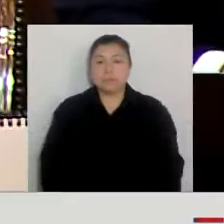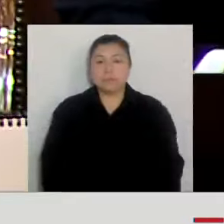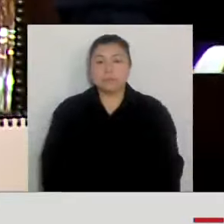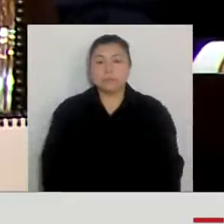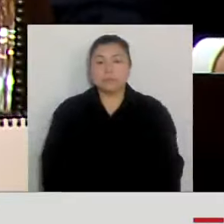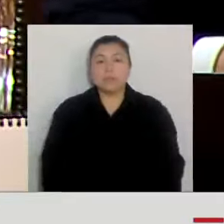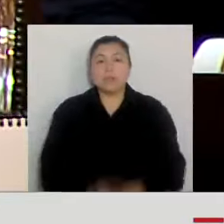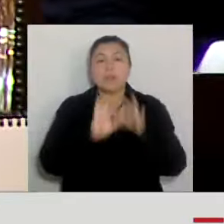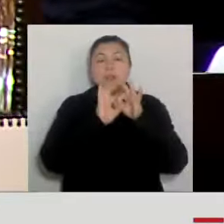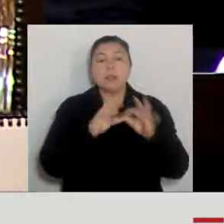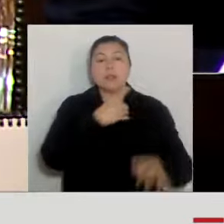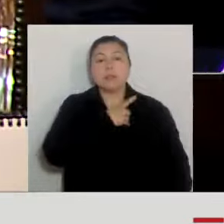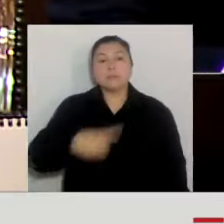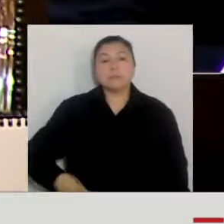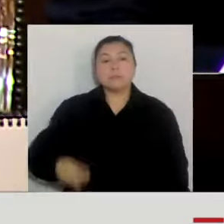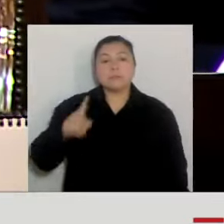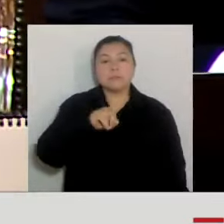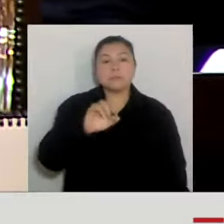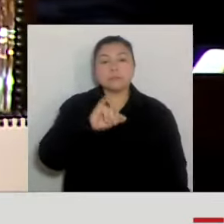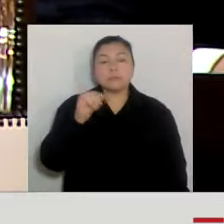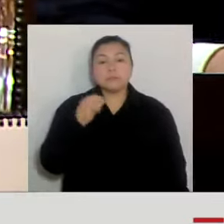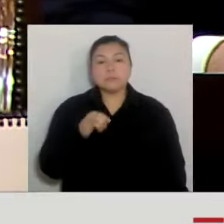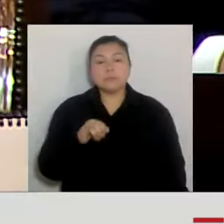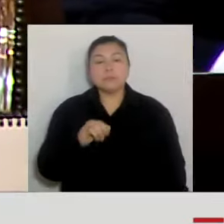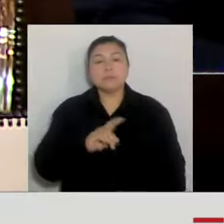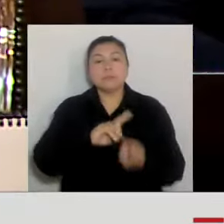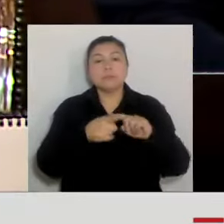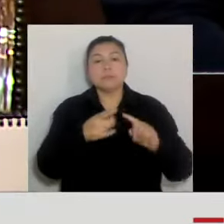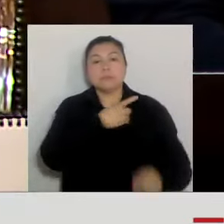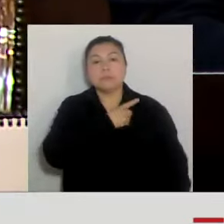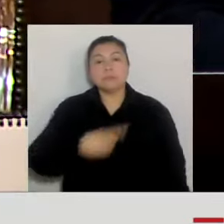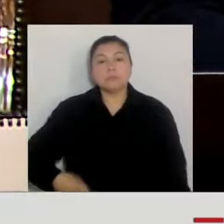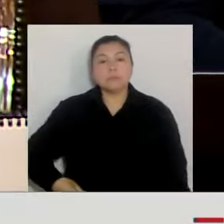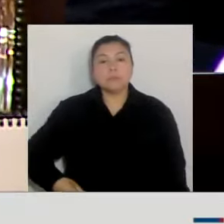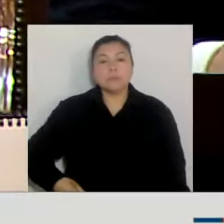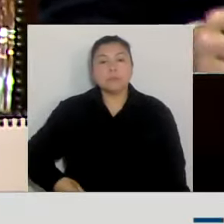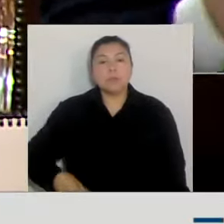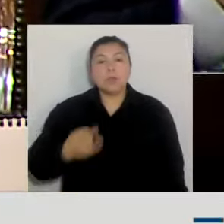gracias diputado ZZ tiene la palabra el diputado Cristóbal